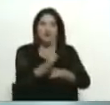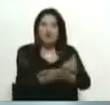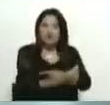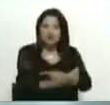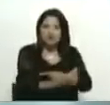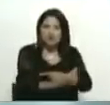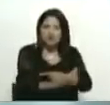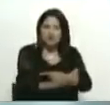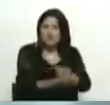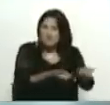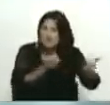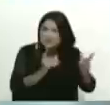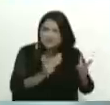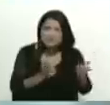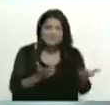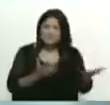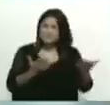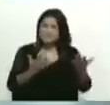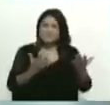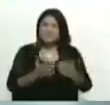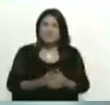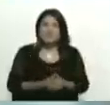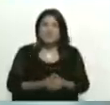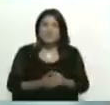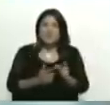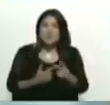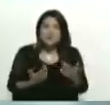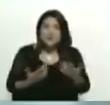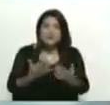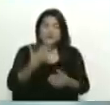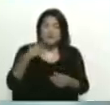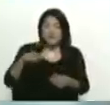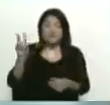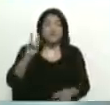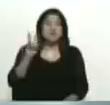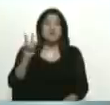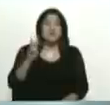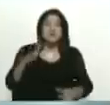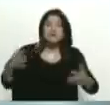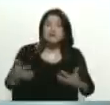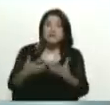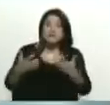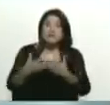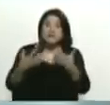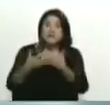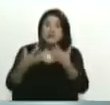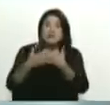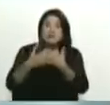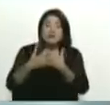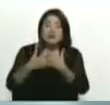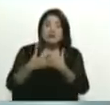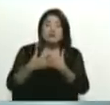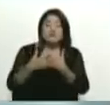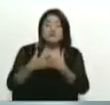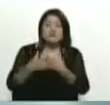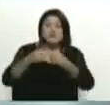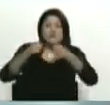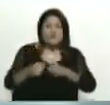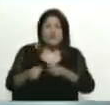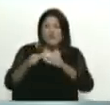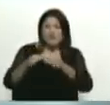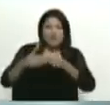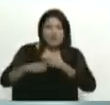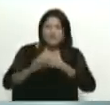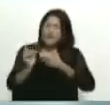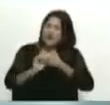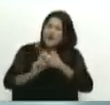imposible, porque si eso fuese así, queridos amigos, Venezuela ya estuviera ya en una guerra civil sin fin. Aquí tiene que actuar la democracia,